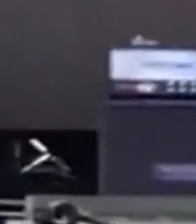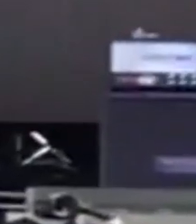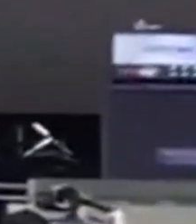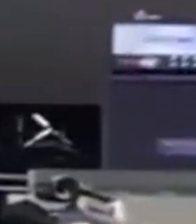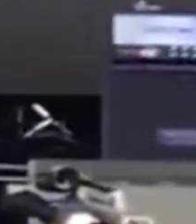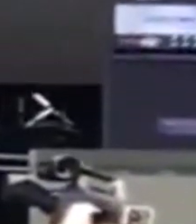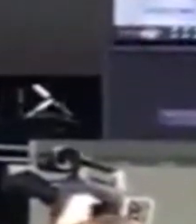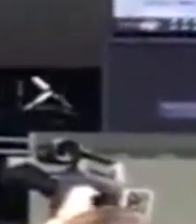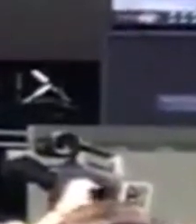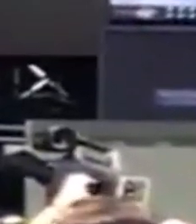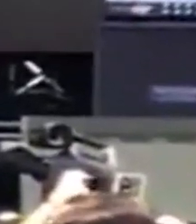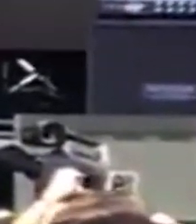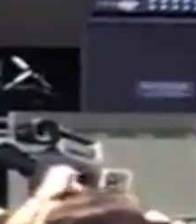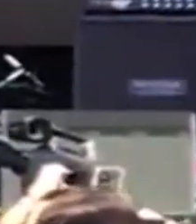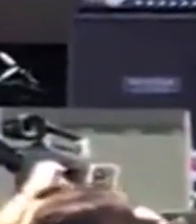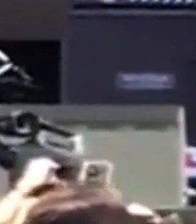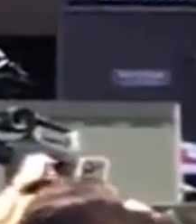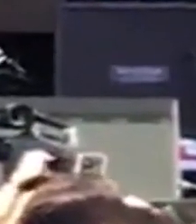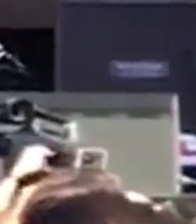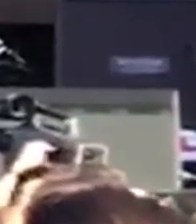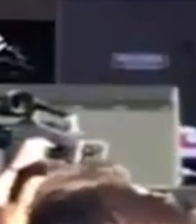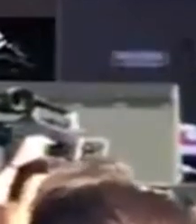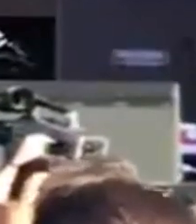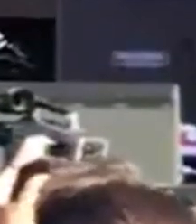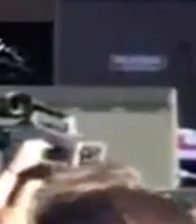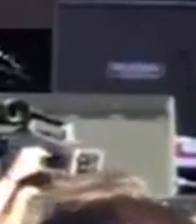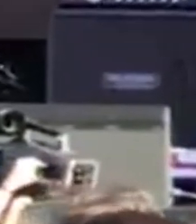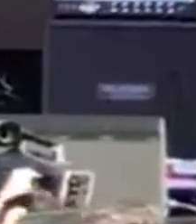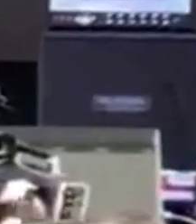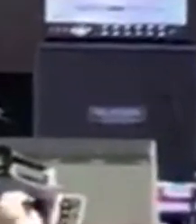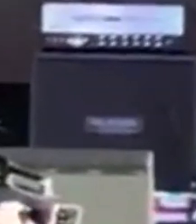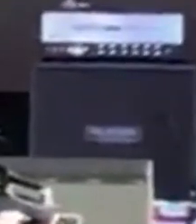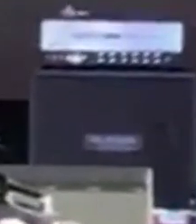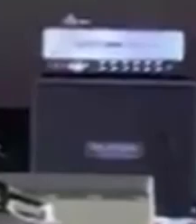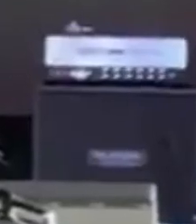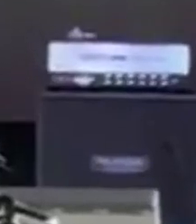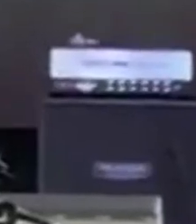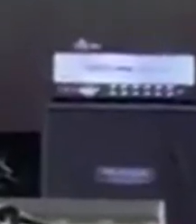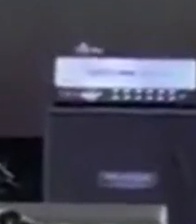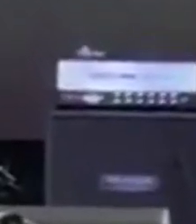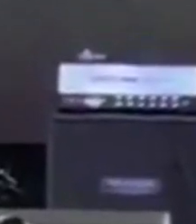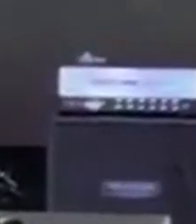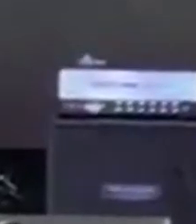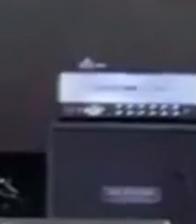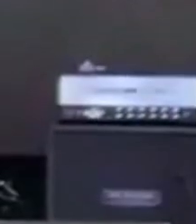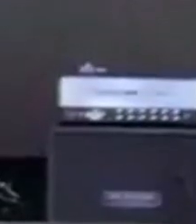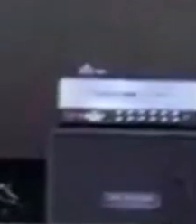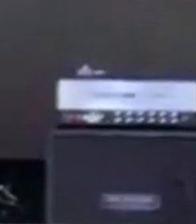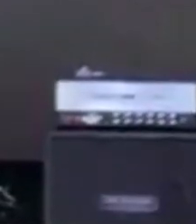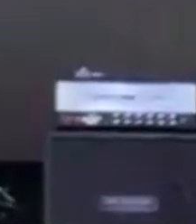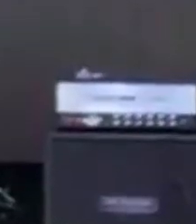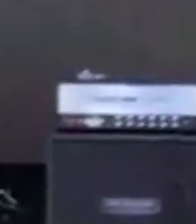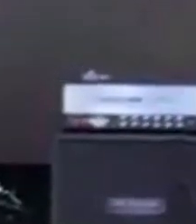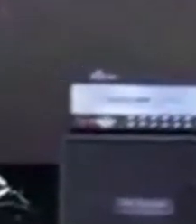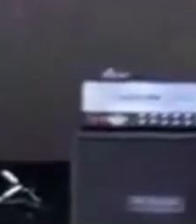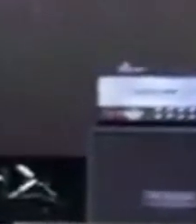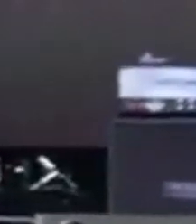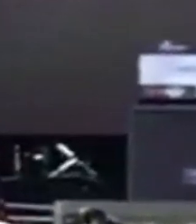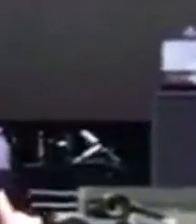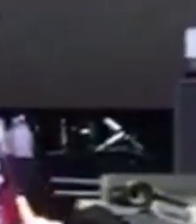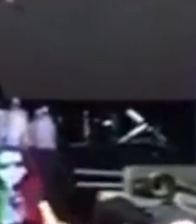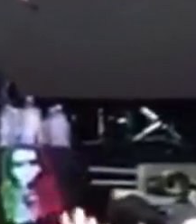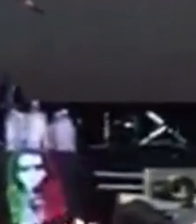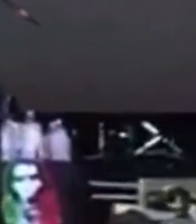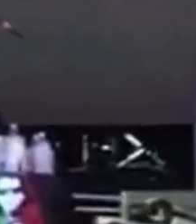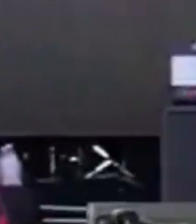Y no va a decir recuerda, me va a decir me canso ganso. Le mandaremos un saludito.